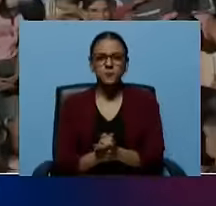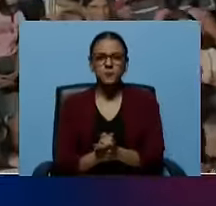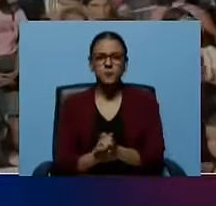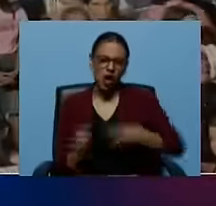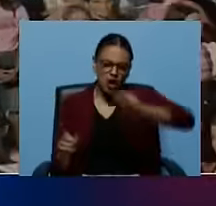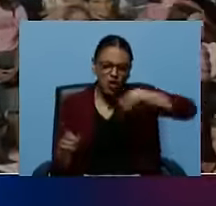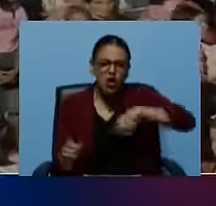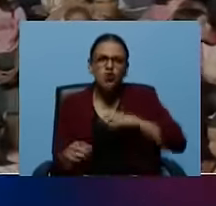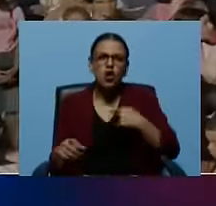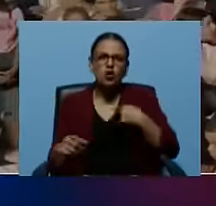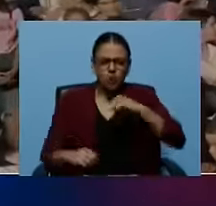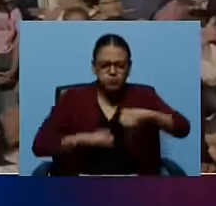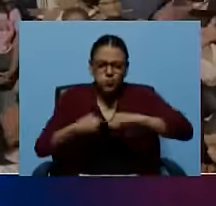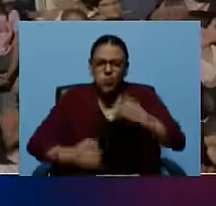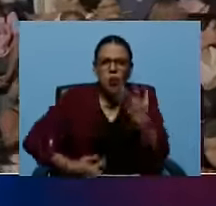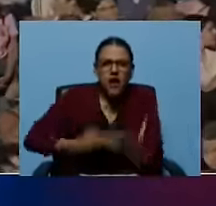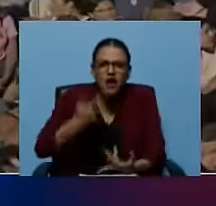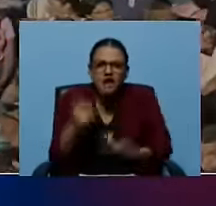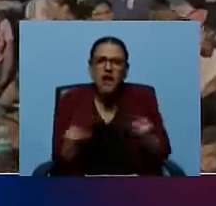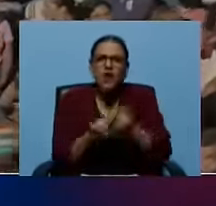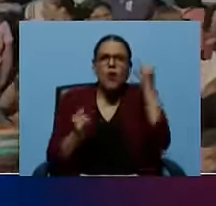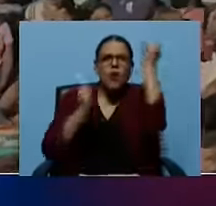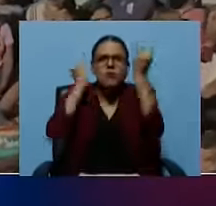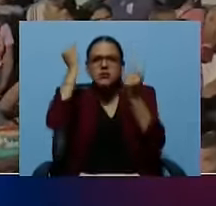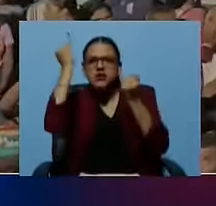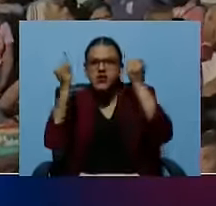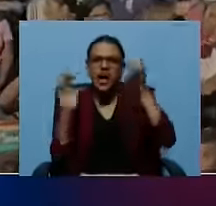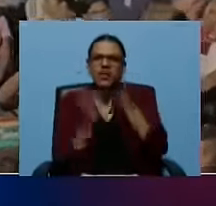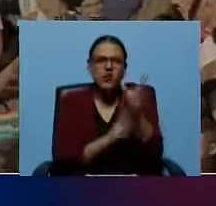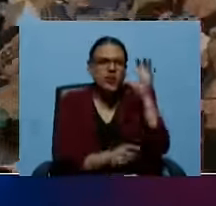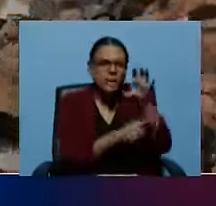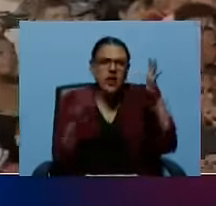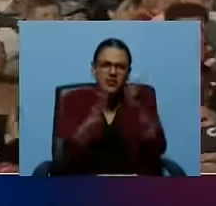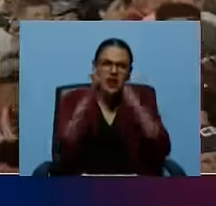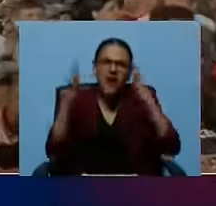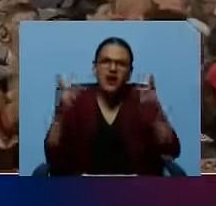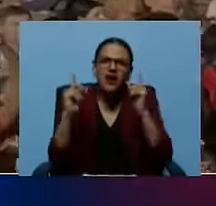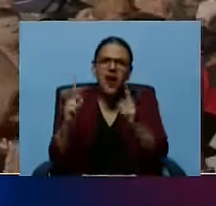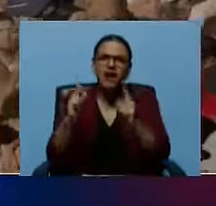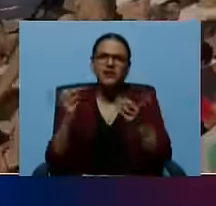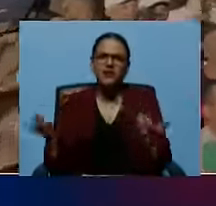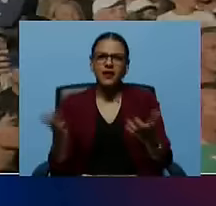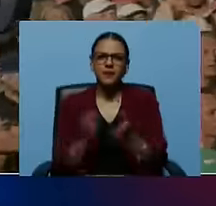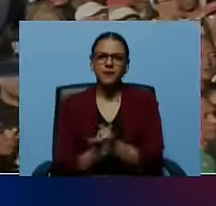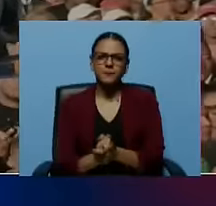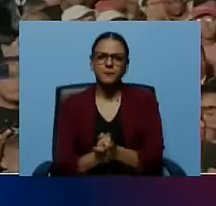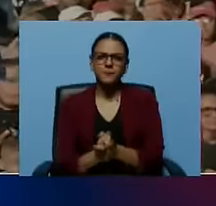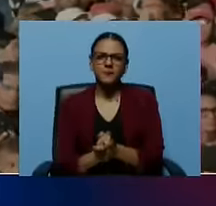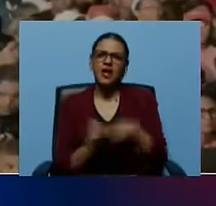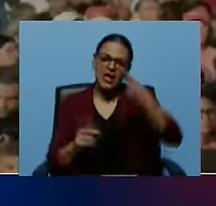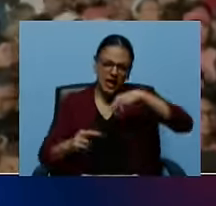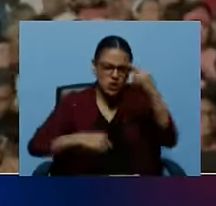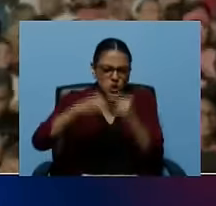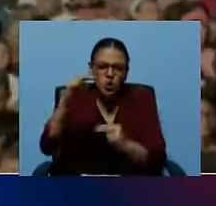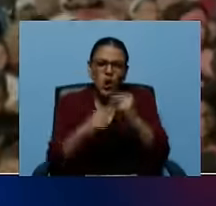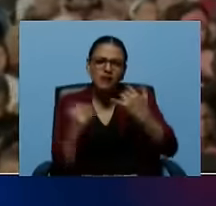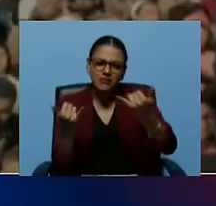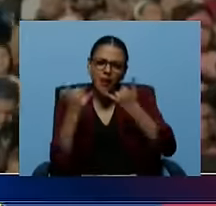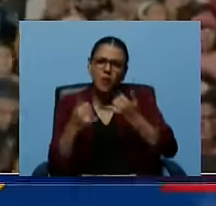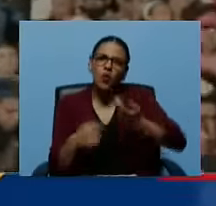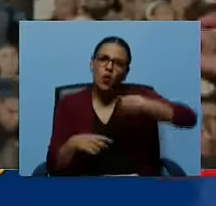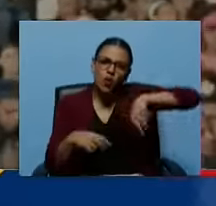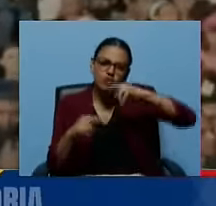A nosotros nos mueve una idea de patria grande que la estamos construyendo